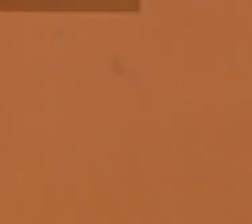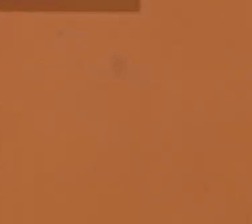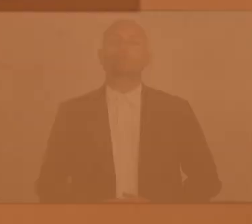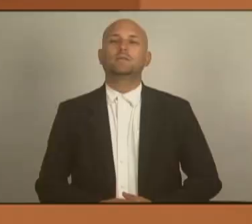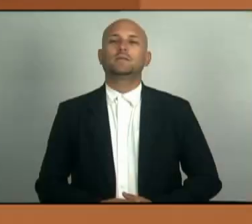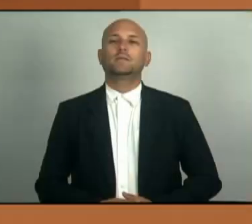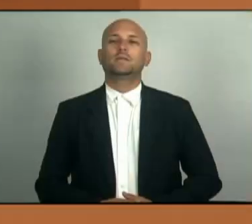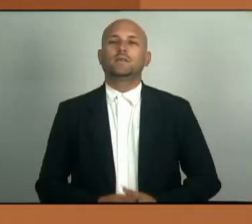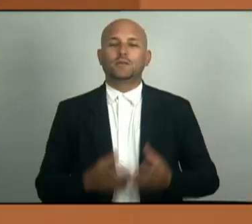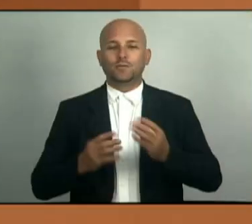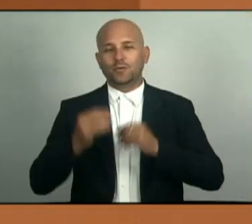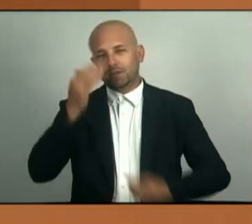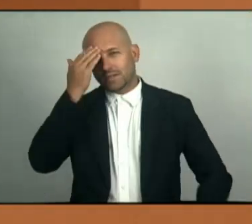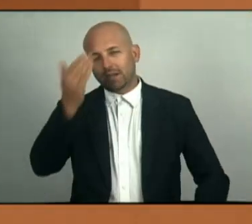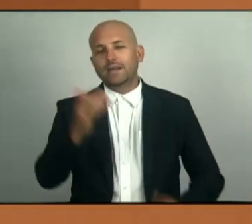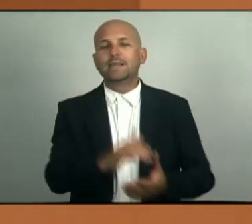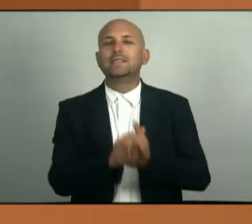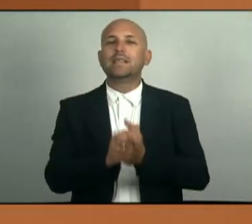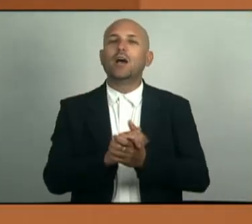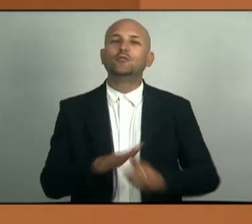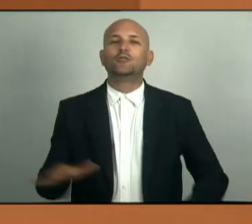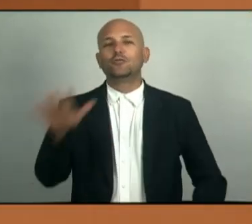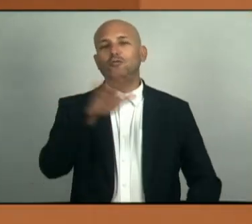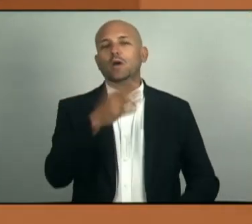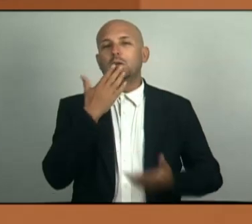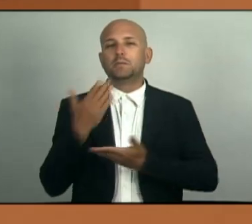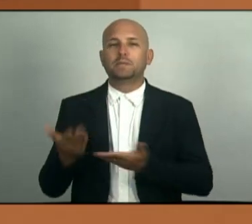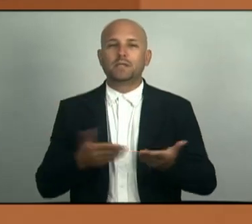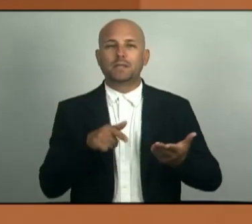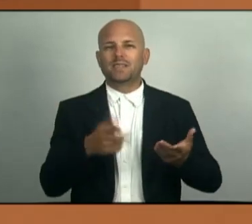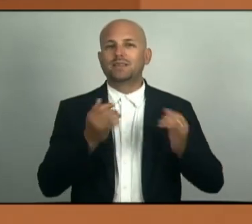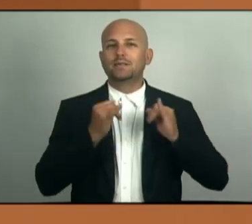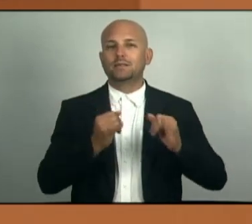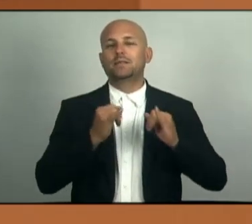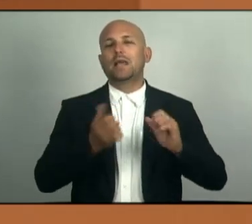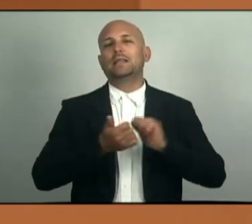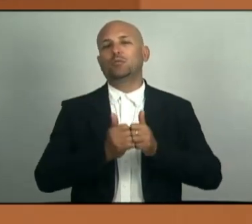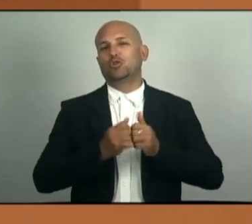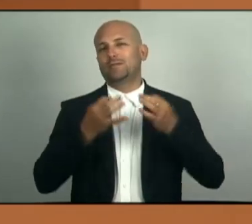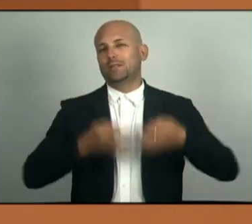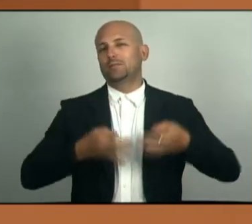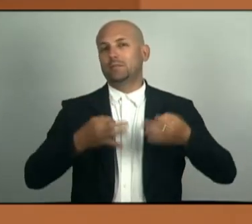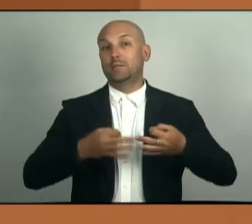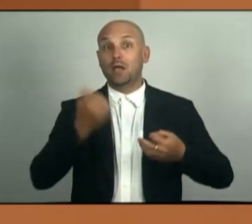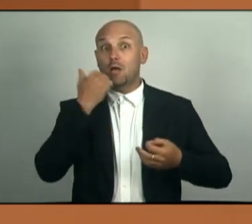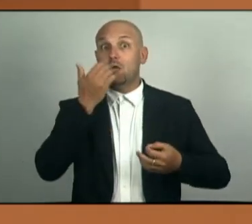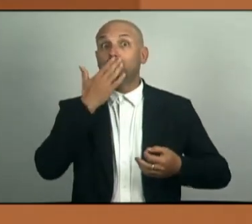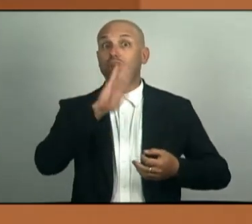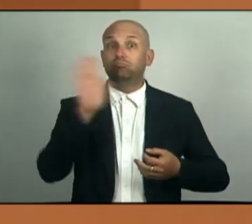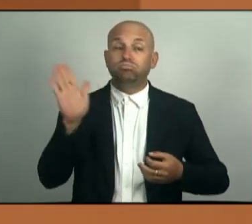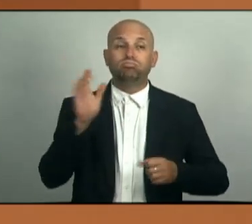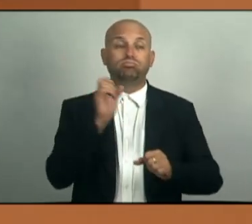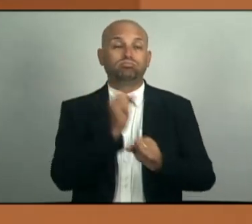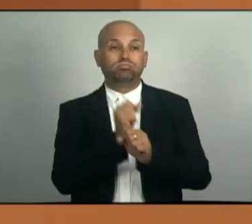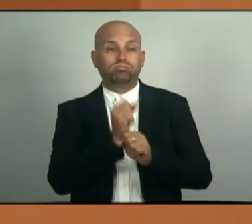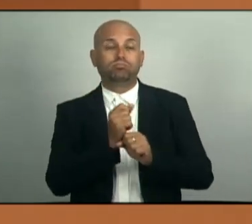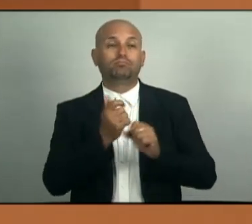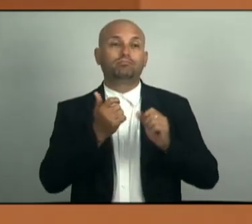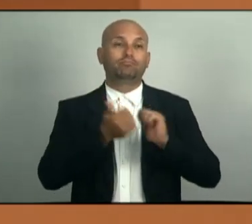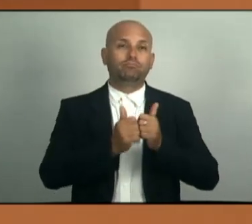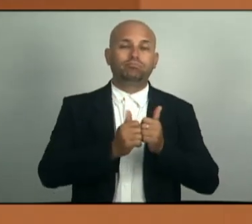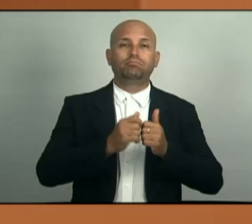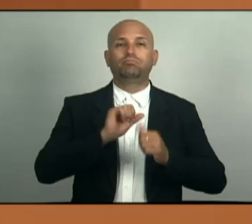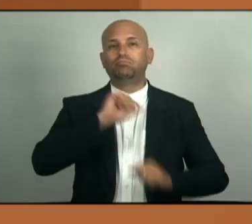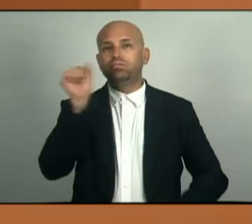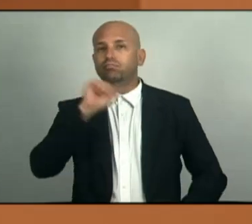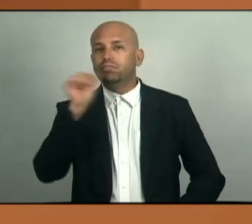so este Saludos Sean bienvenidos a este segmento con el acontecer deportivo donde podrá conocer lo más destacado en camag Cuba y el mundo durante la